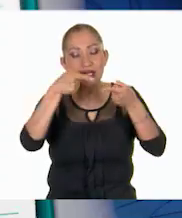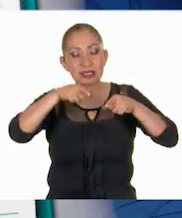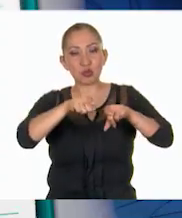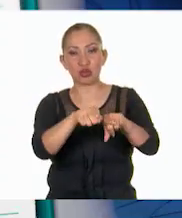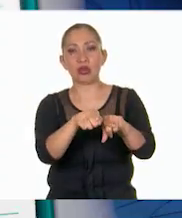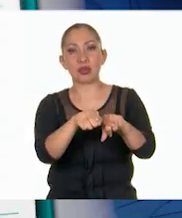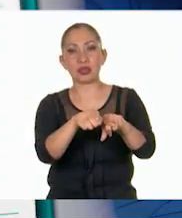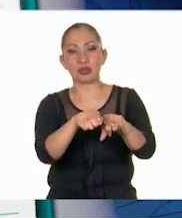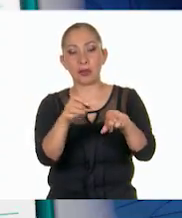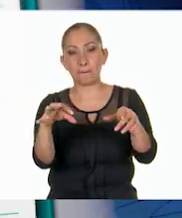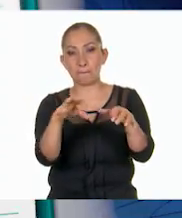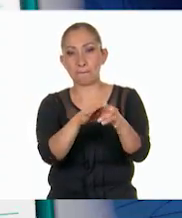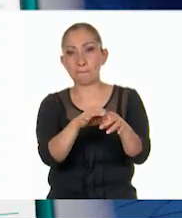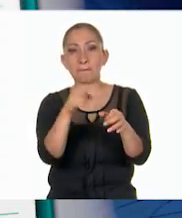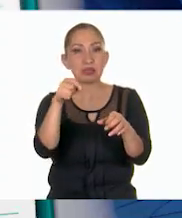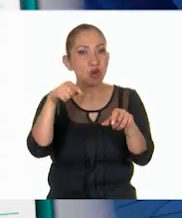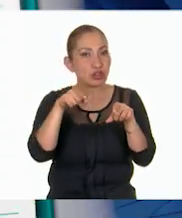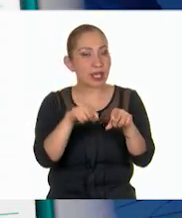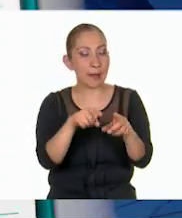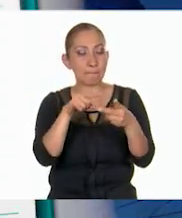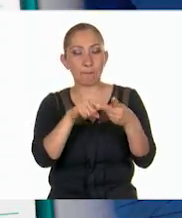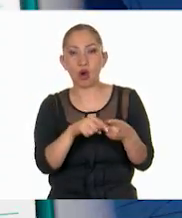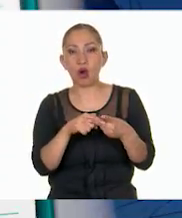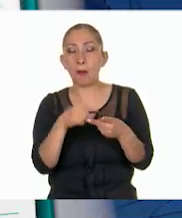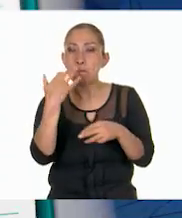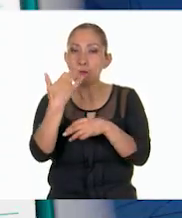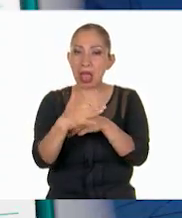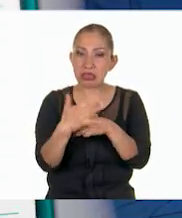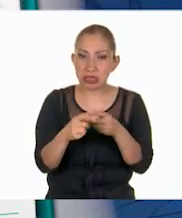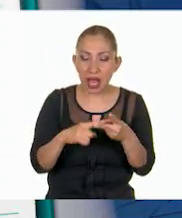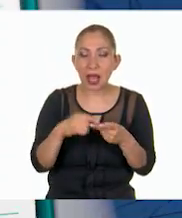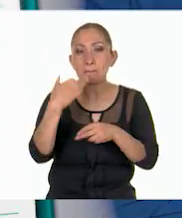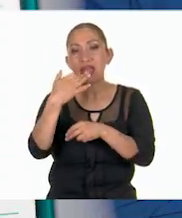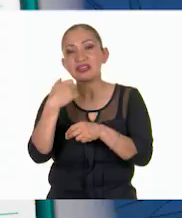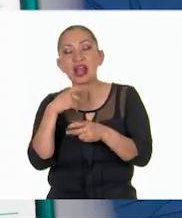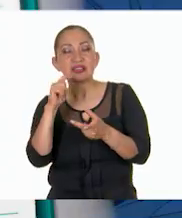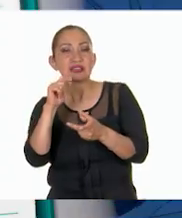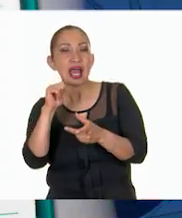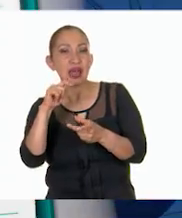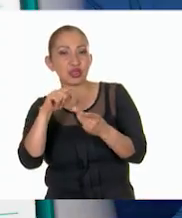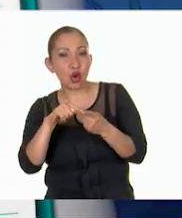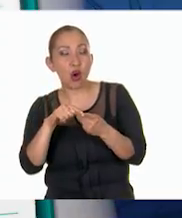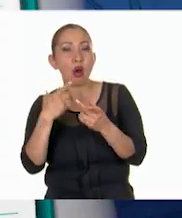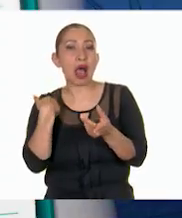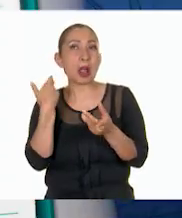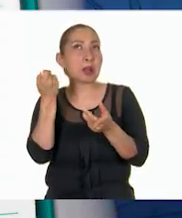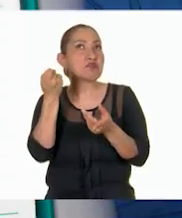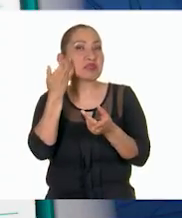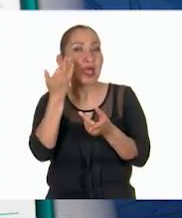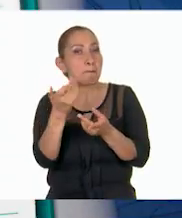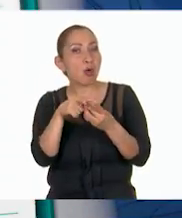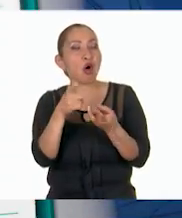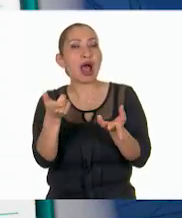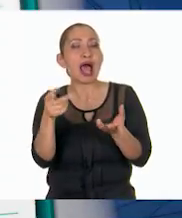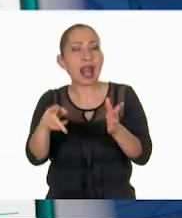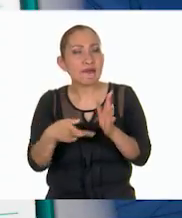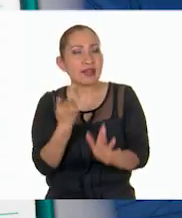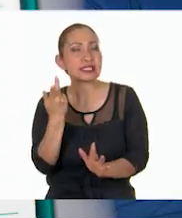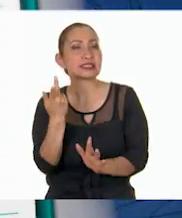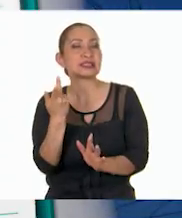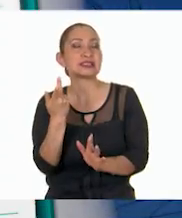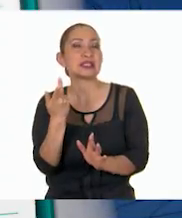simultaneidad. Al mismo tiempo, mientras, mientras tanto, al tiempo, a la vez